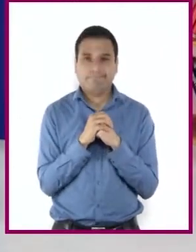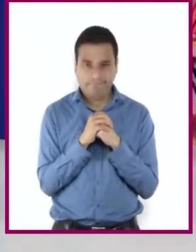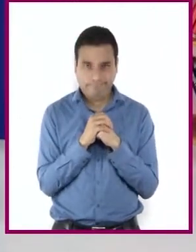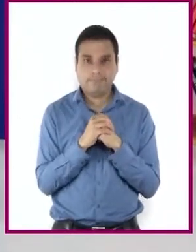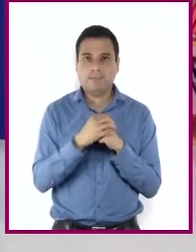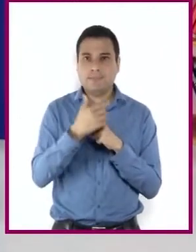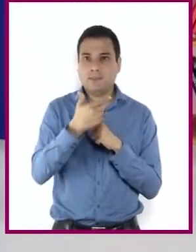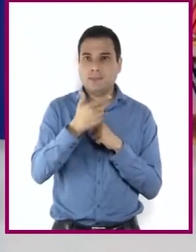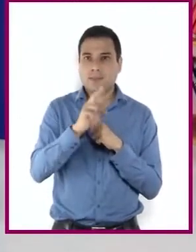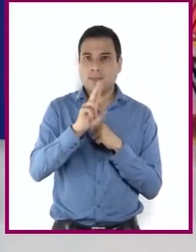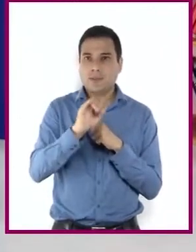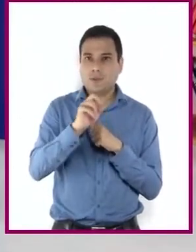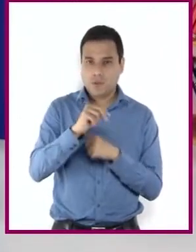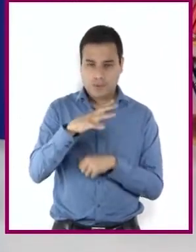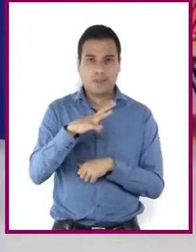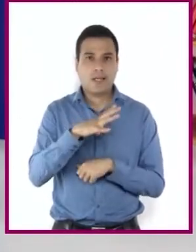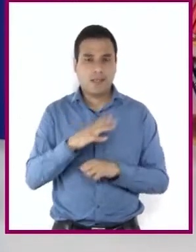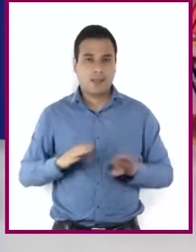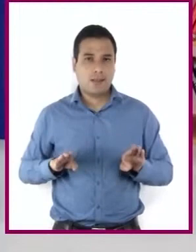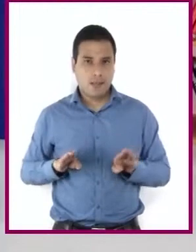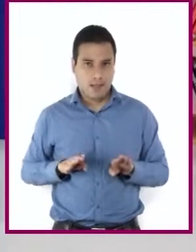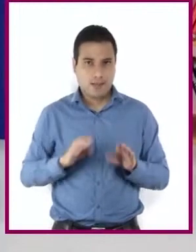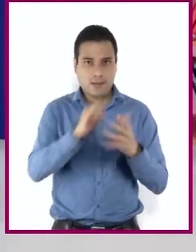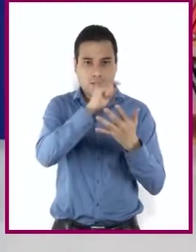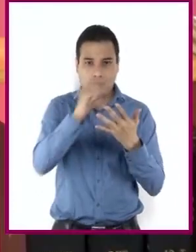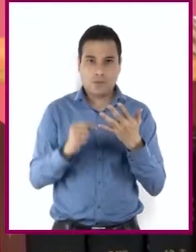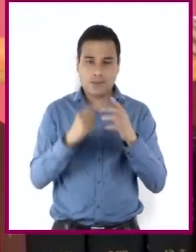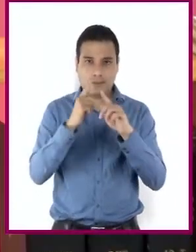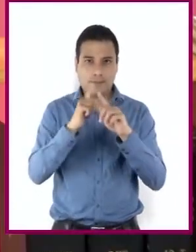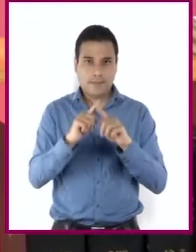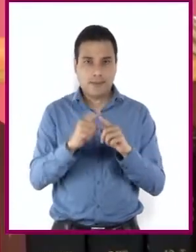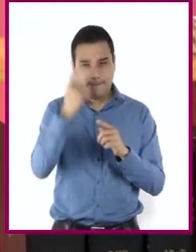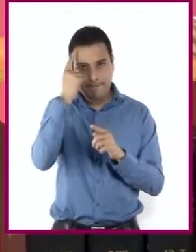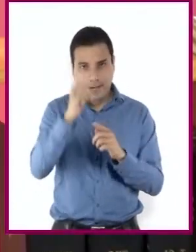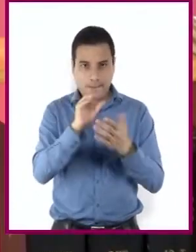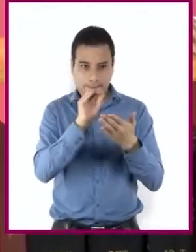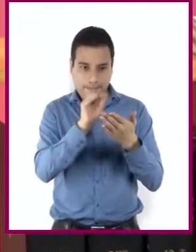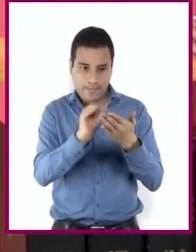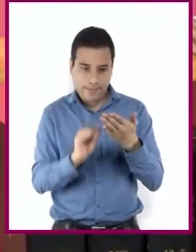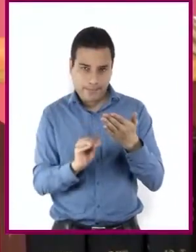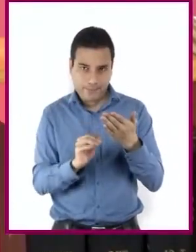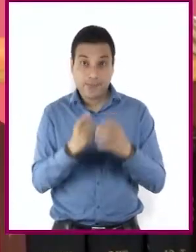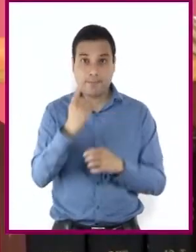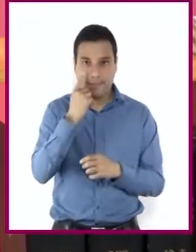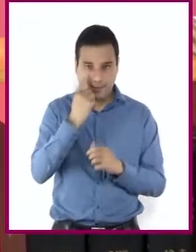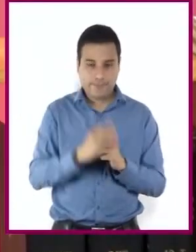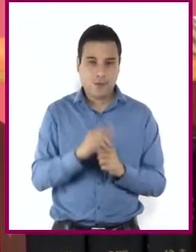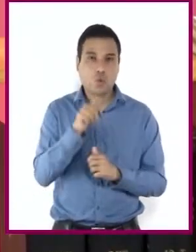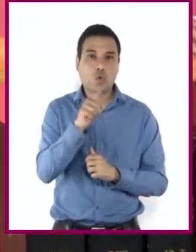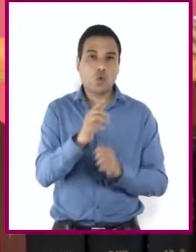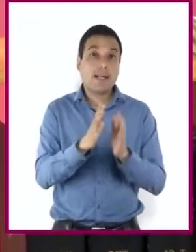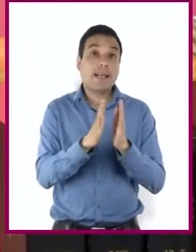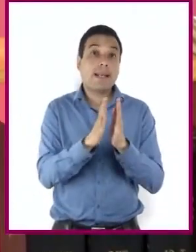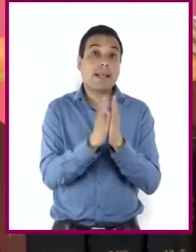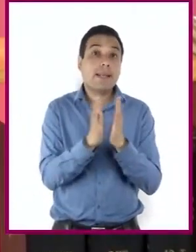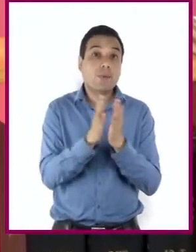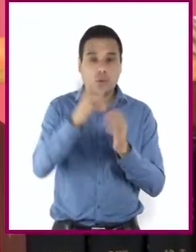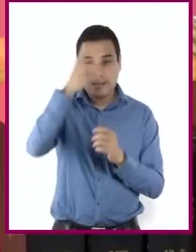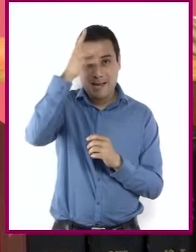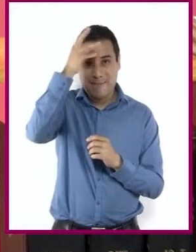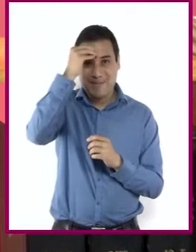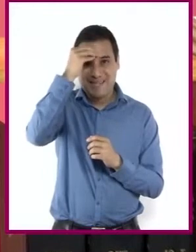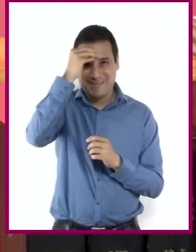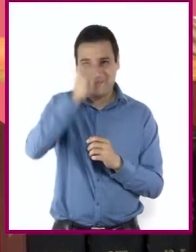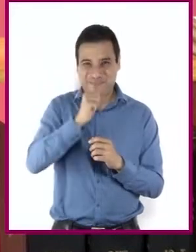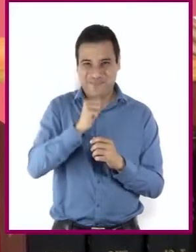contar un guión de exposición. Para completar la información, los invitamos a que ubiquen en su libro de texto el aprendizaje